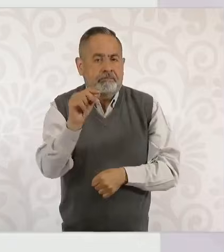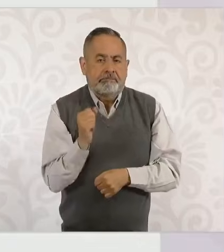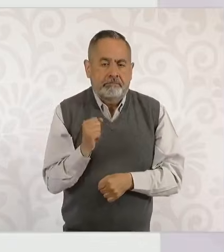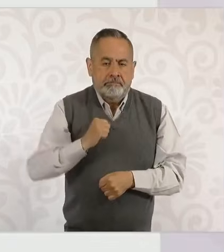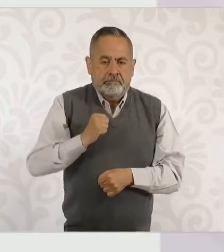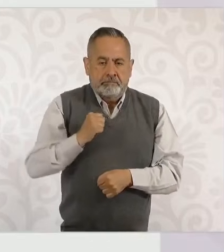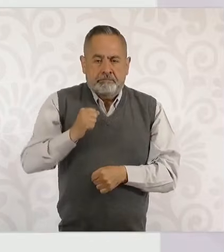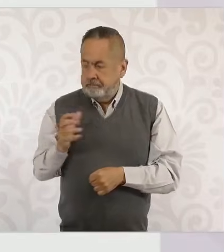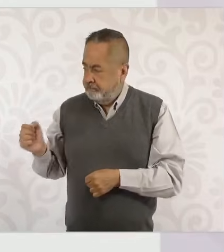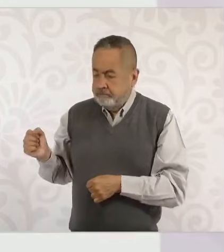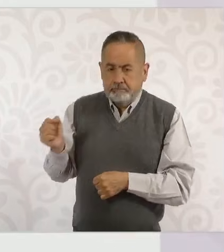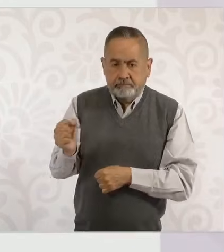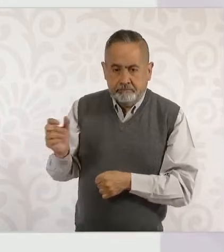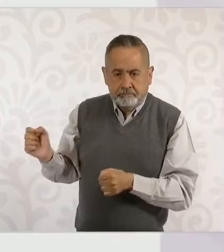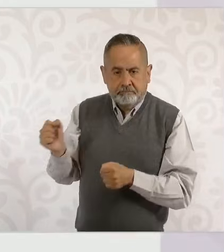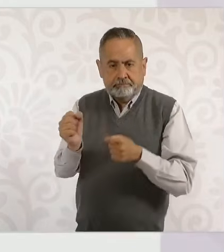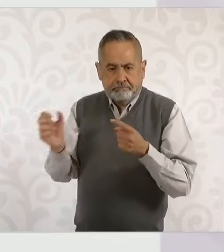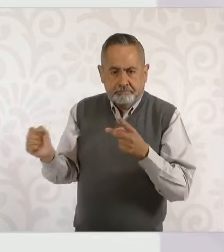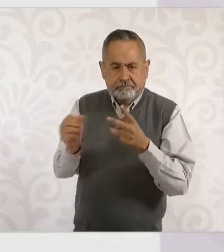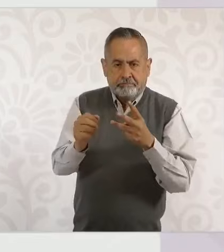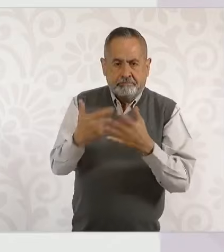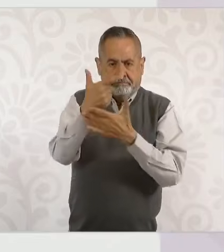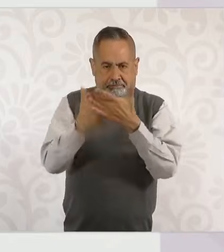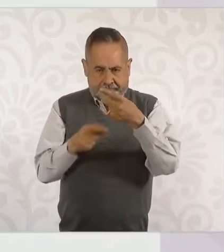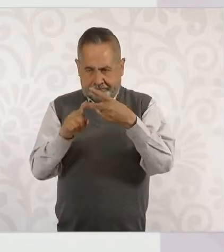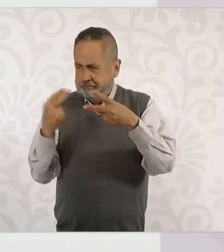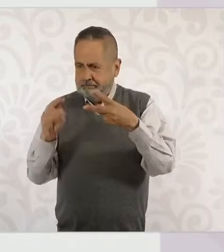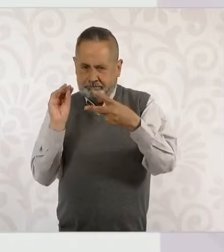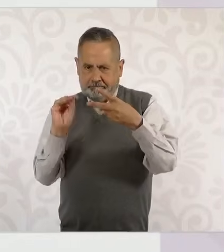las listas definidas por una persona